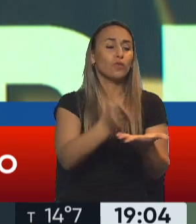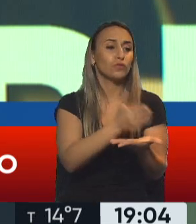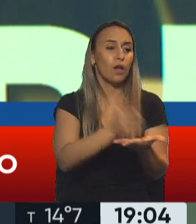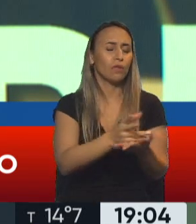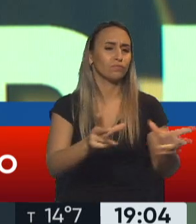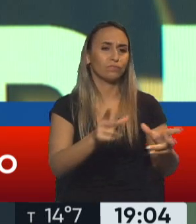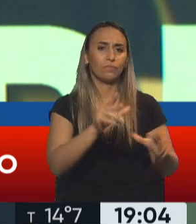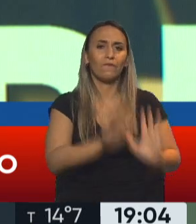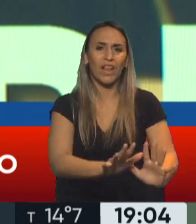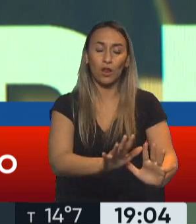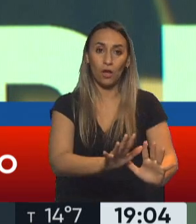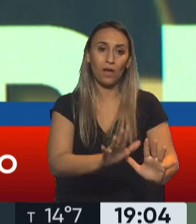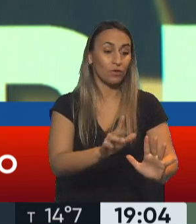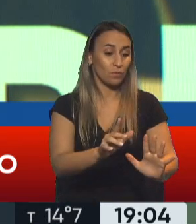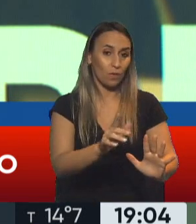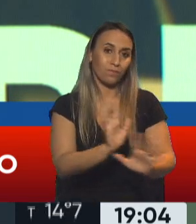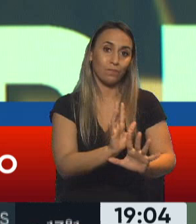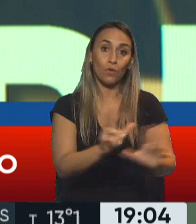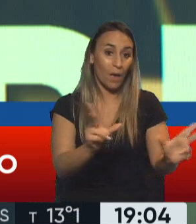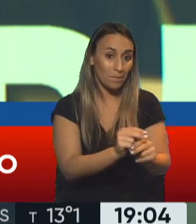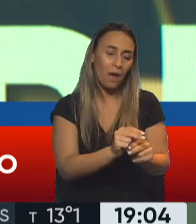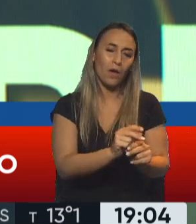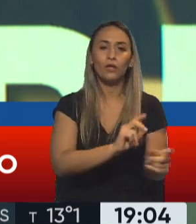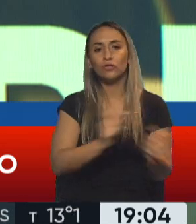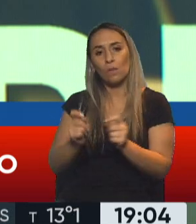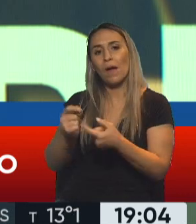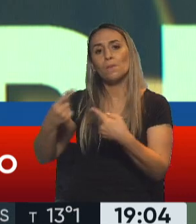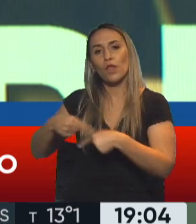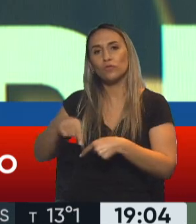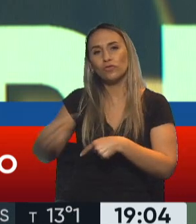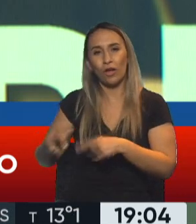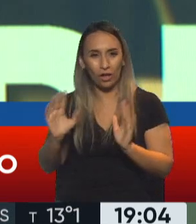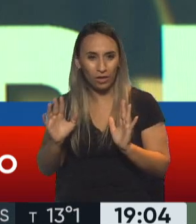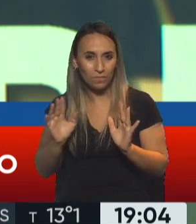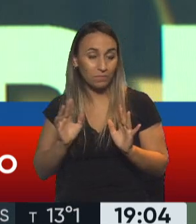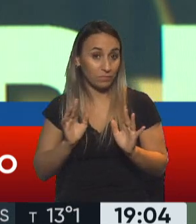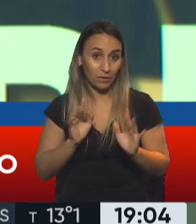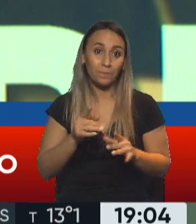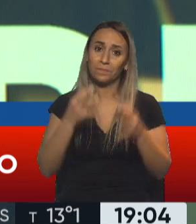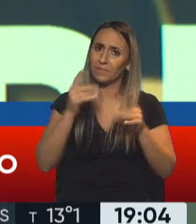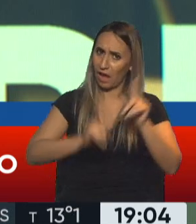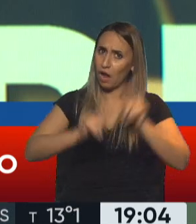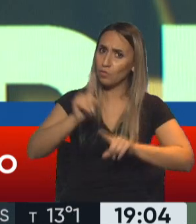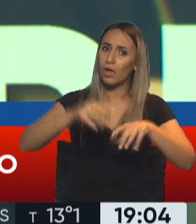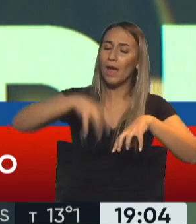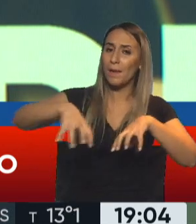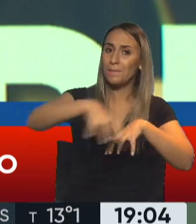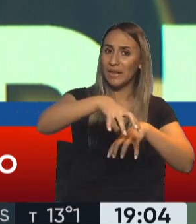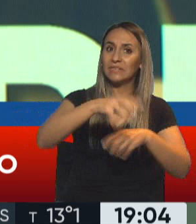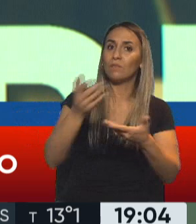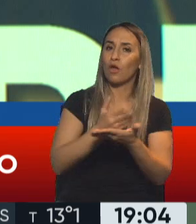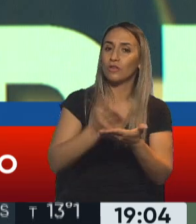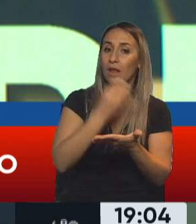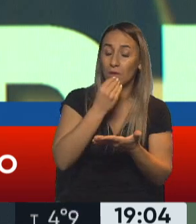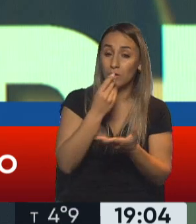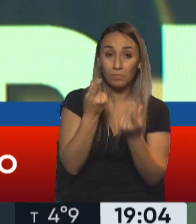otro. Entonces, o sea, ya vienen manejando ese tipo de estrategias. Insisto, empresas alimenticias que tuvieron muy buenos márgenes de ganancia y